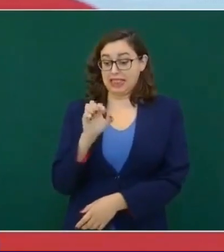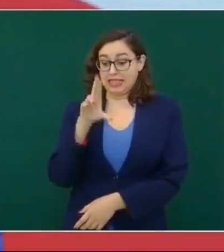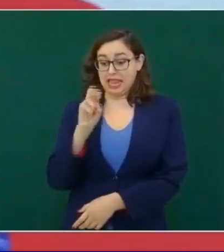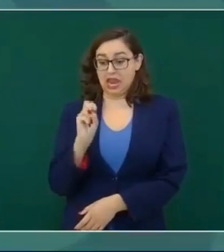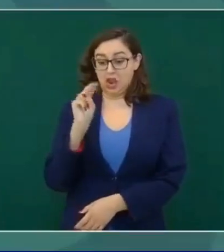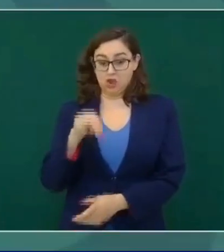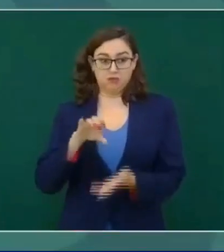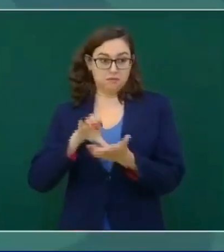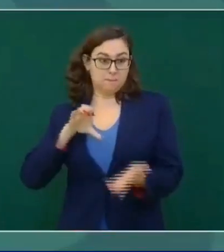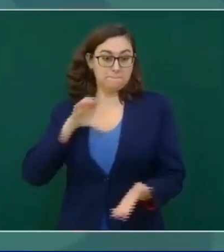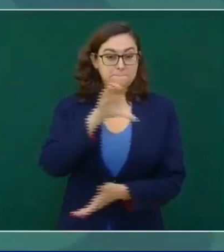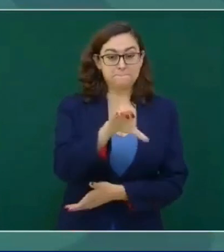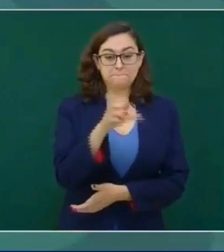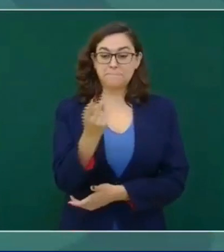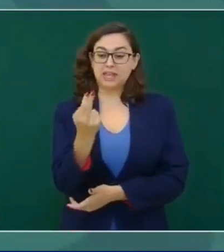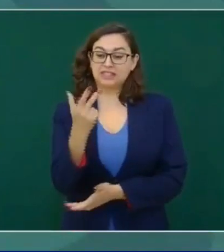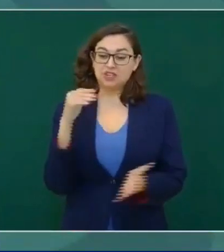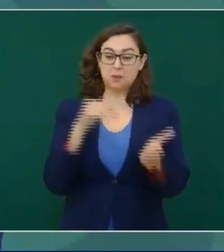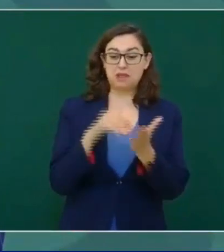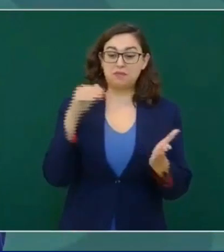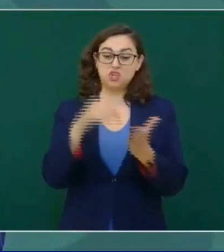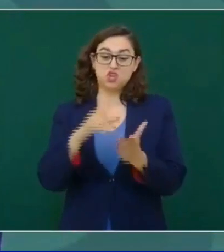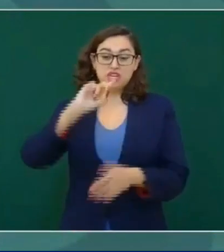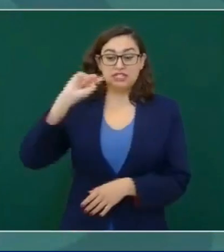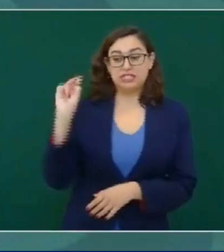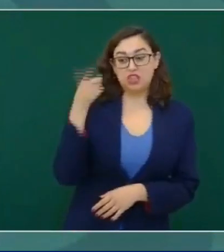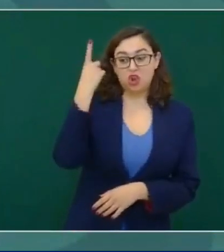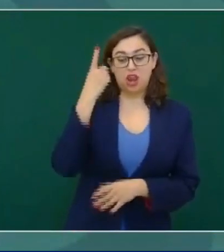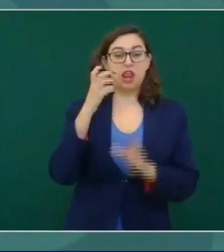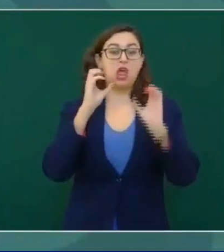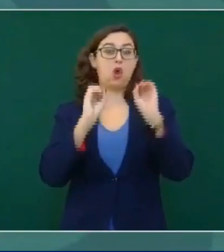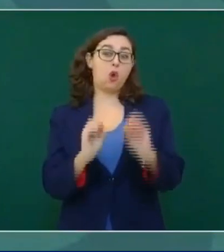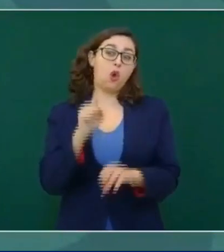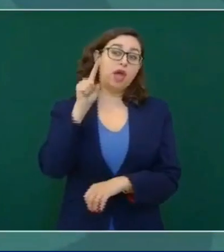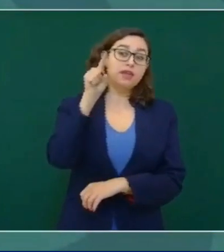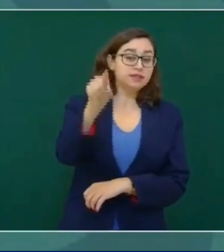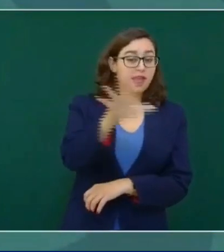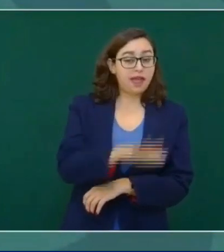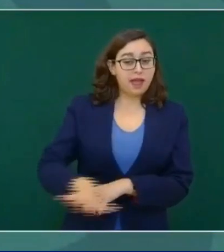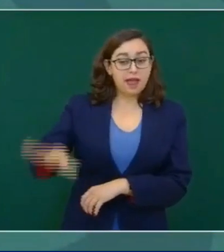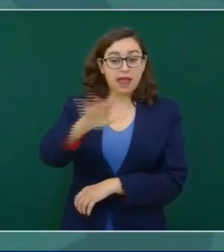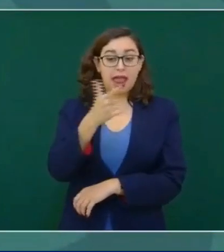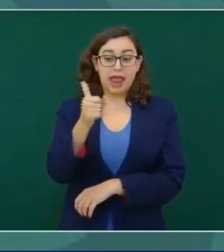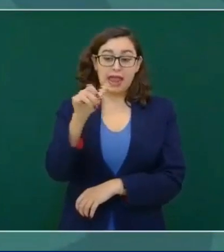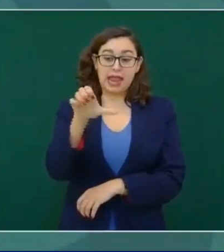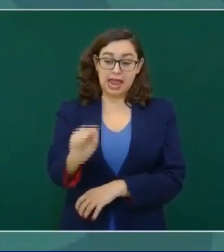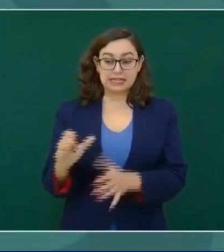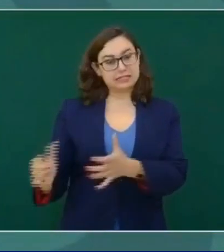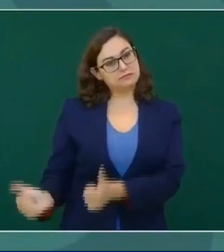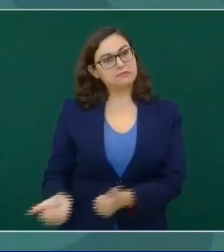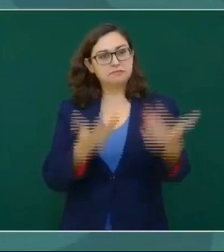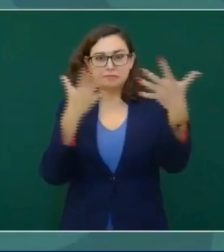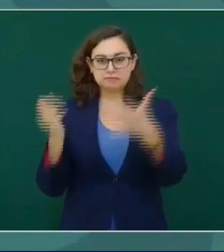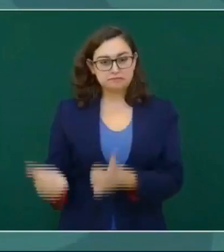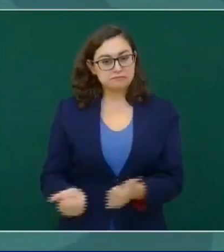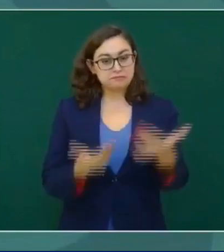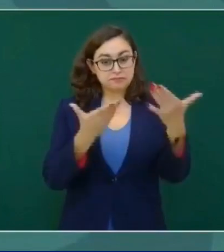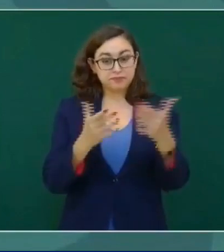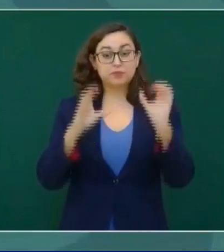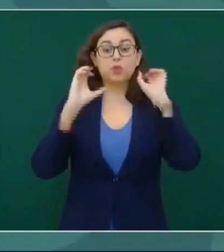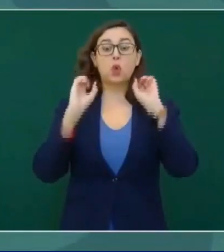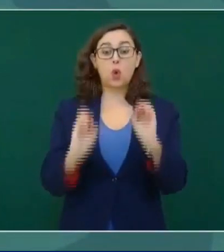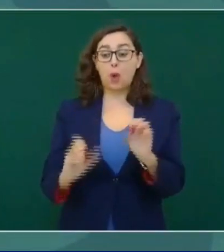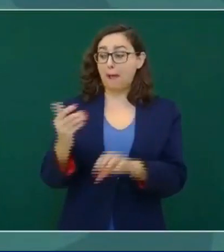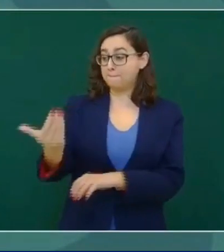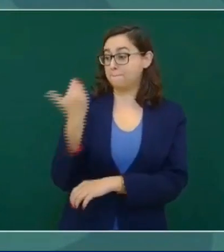o entregándoles la cuenca de Burgos para extraer el gas a Repsol, o ahora en el gobierno